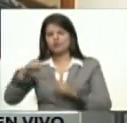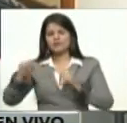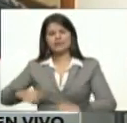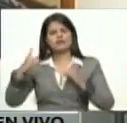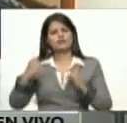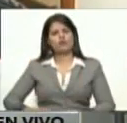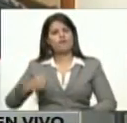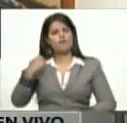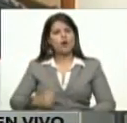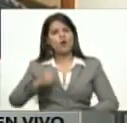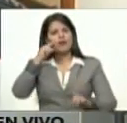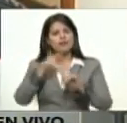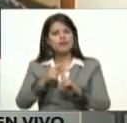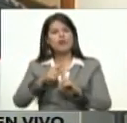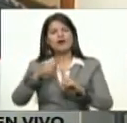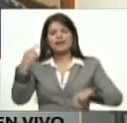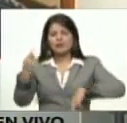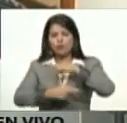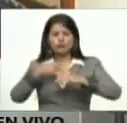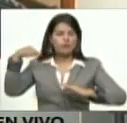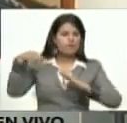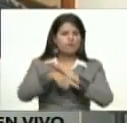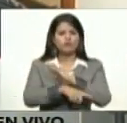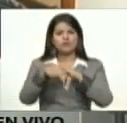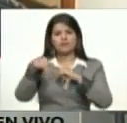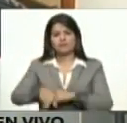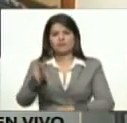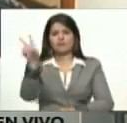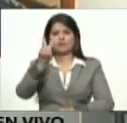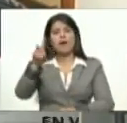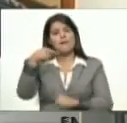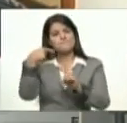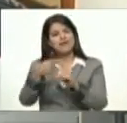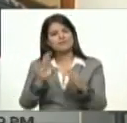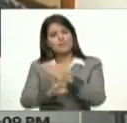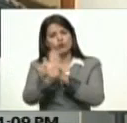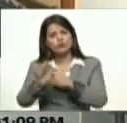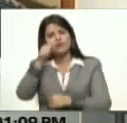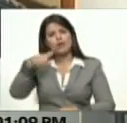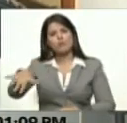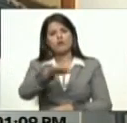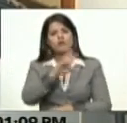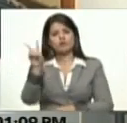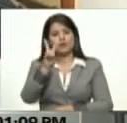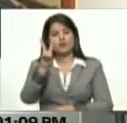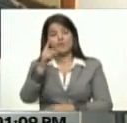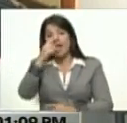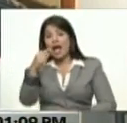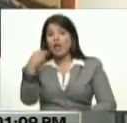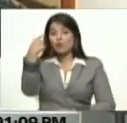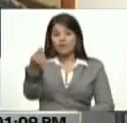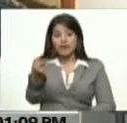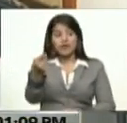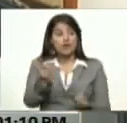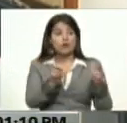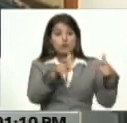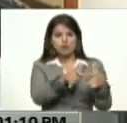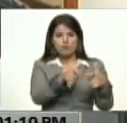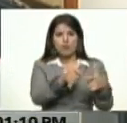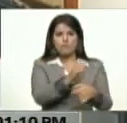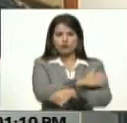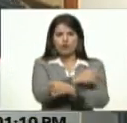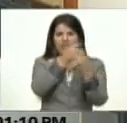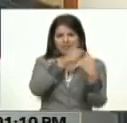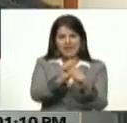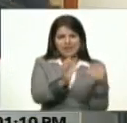como esta para profundizar la Revolución Bolivariana y para proteger al pueblo. Y el año que viene, si la burguesía trata de